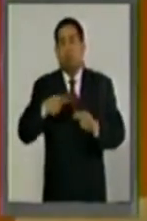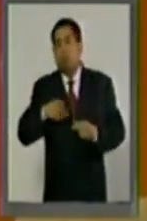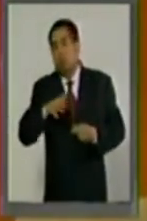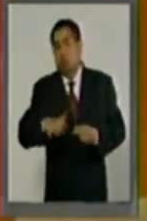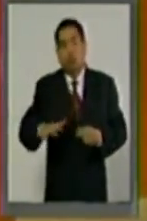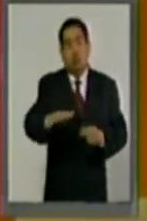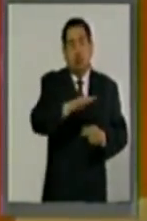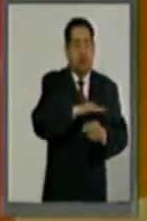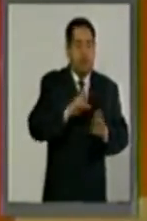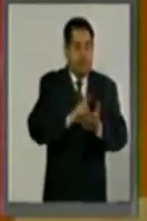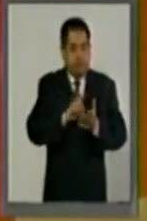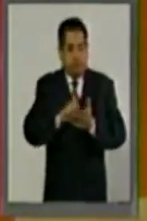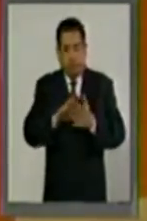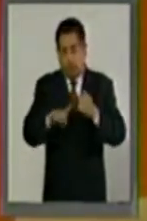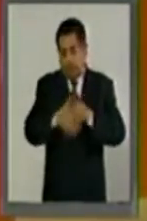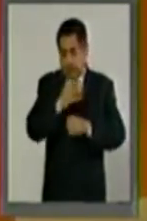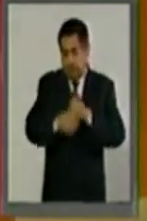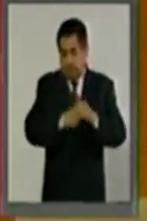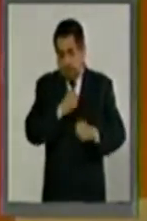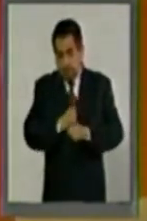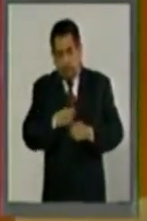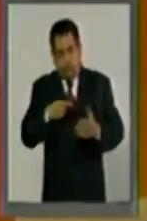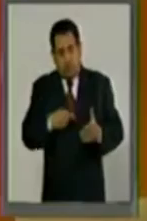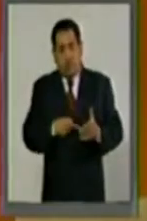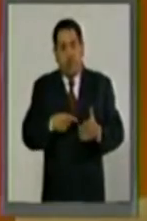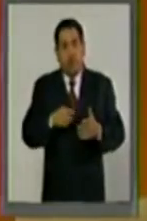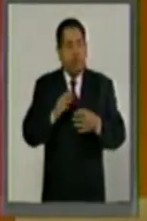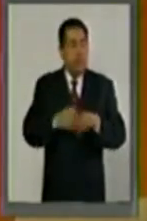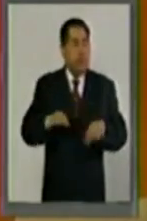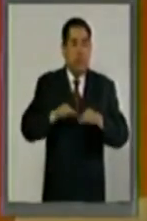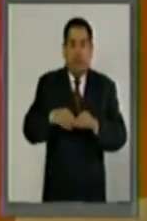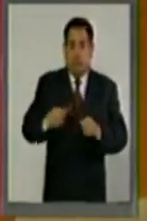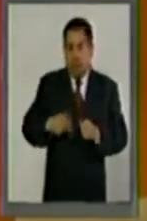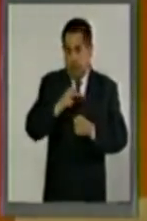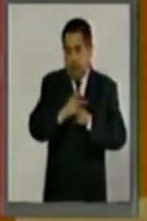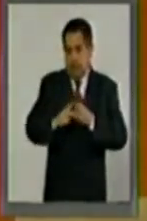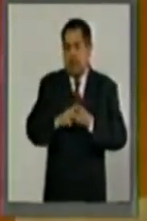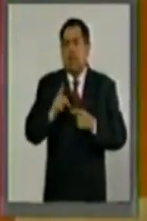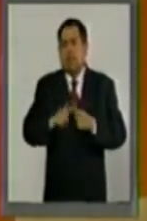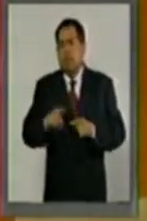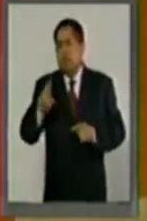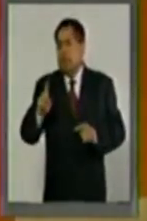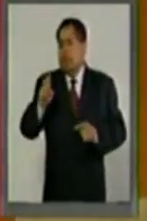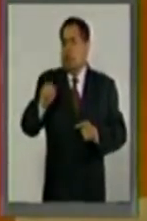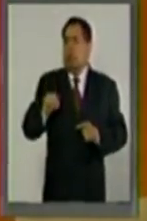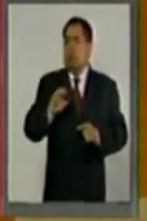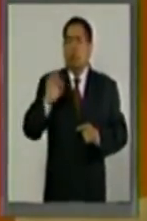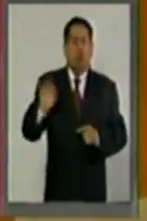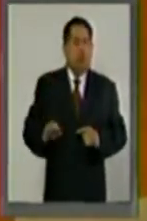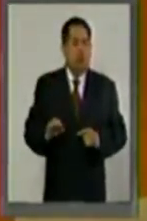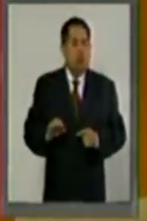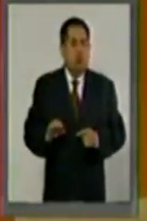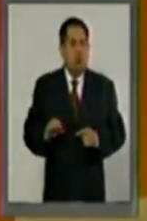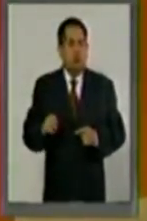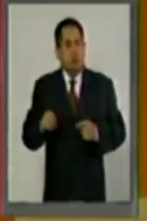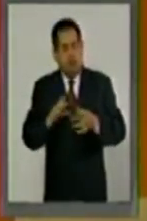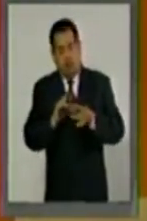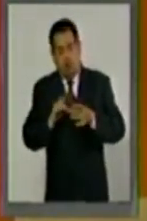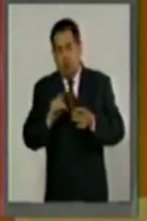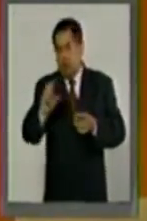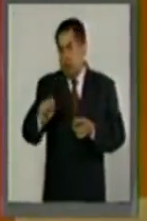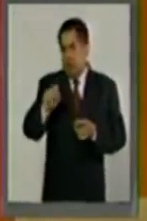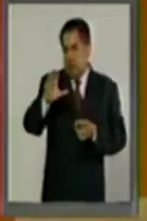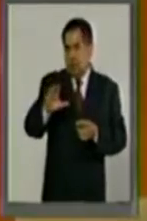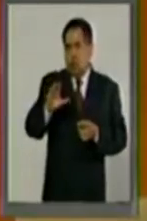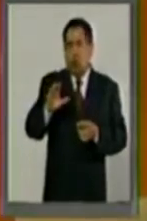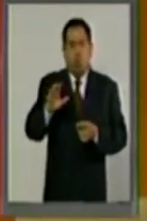con discapacidad de 15 años y más en nuestro país es del 39% en comparación con el